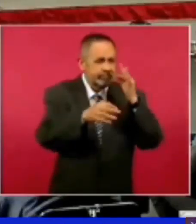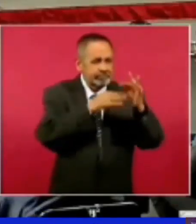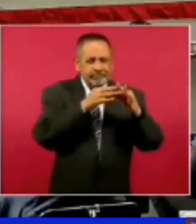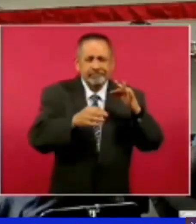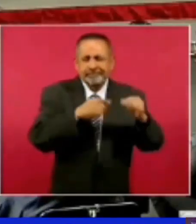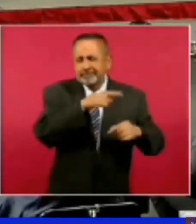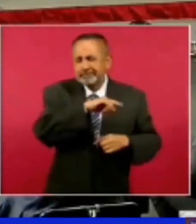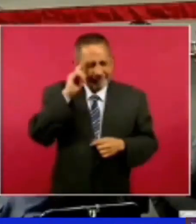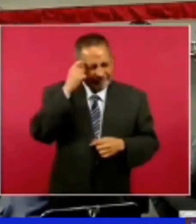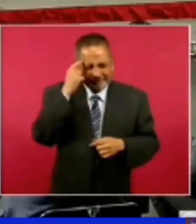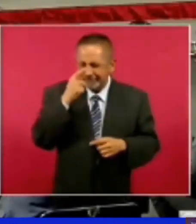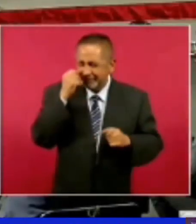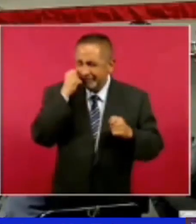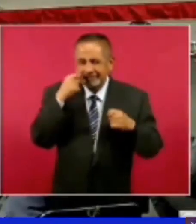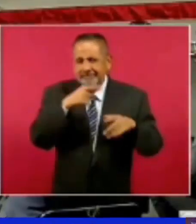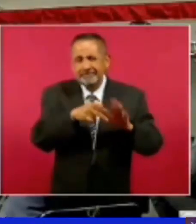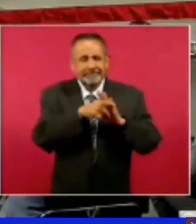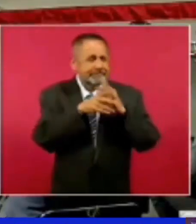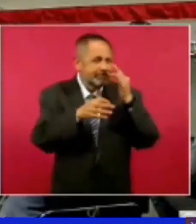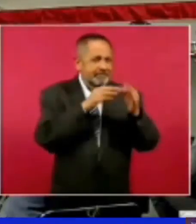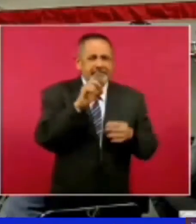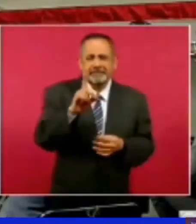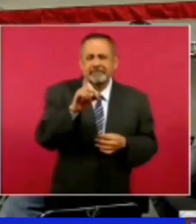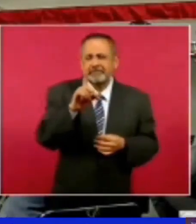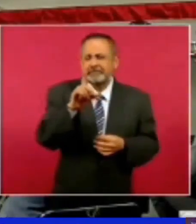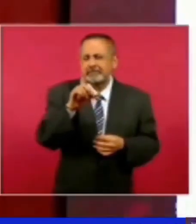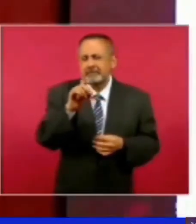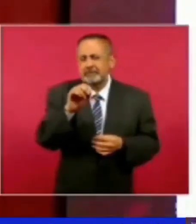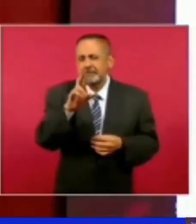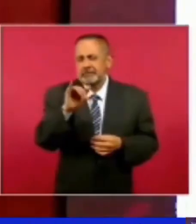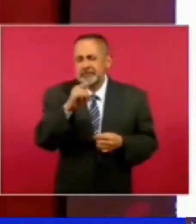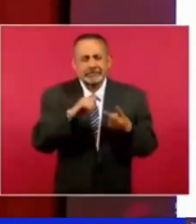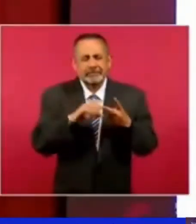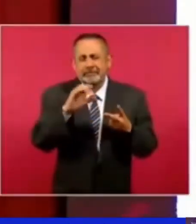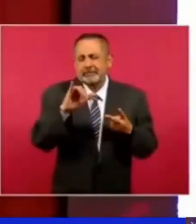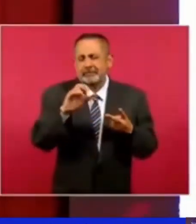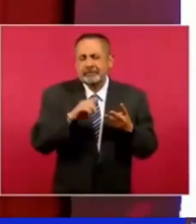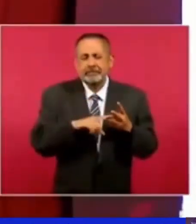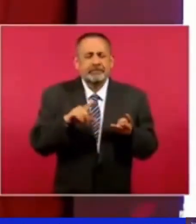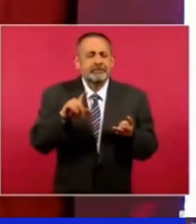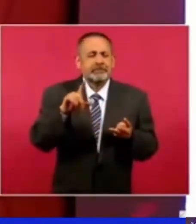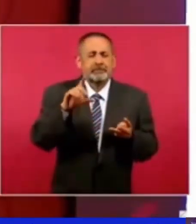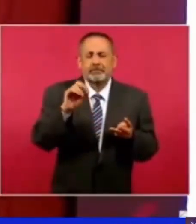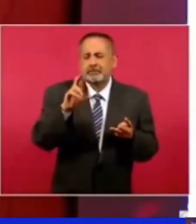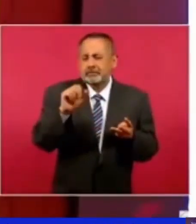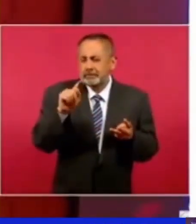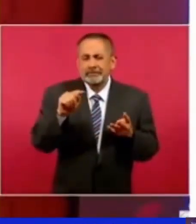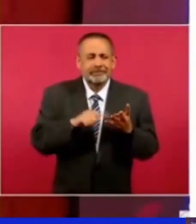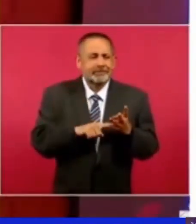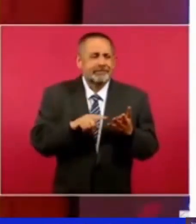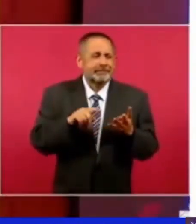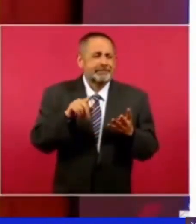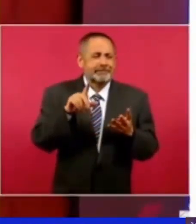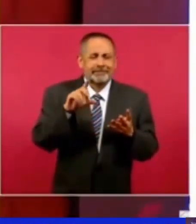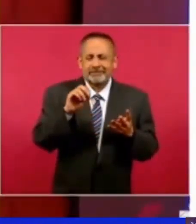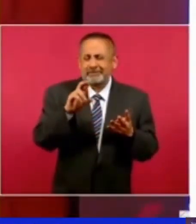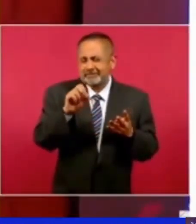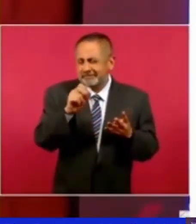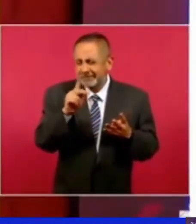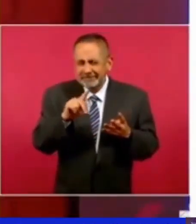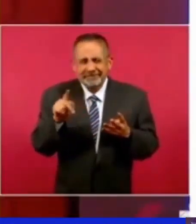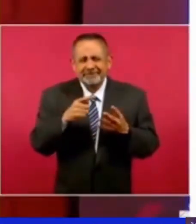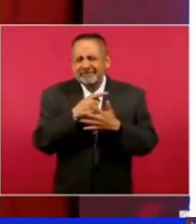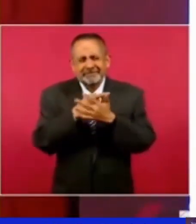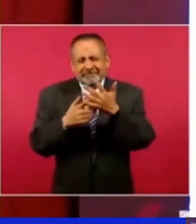información, López Dóriga, Ciro Gómez Leiva, Loret de Mola, etcétera,